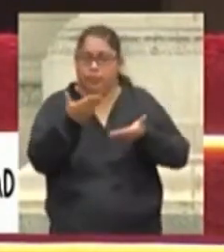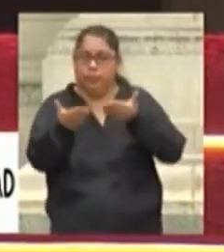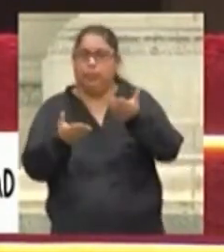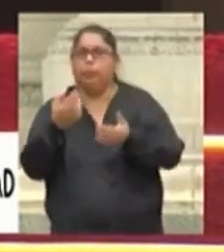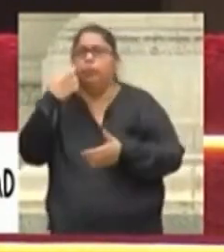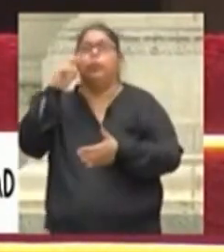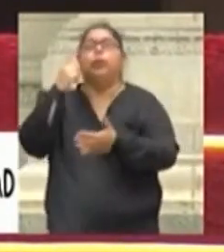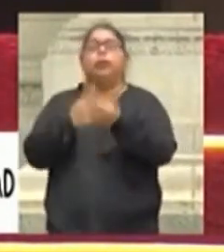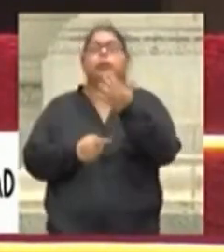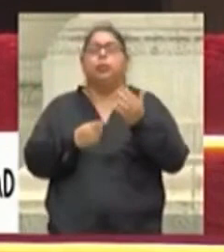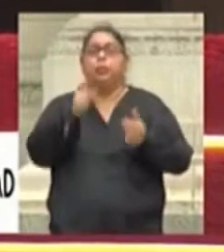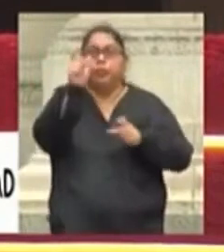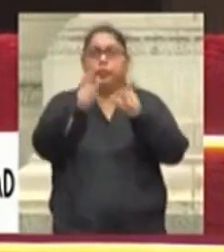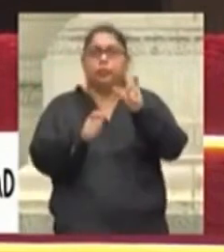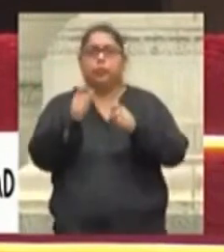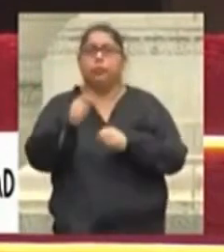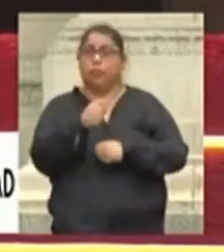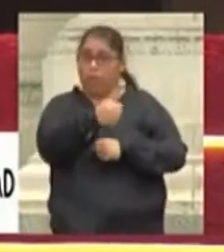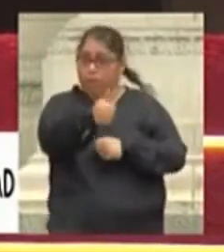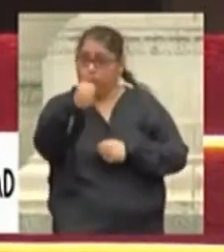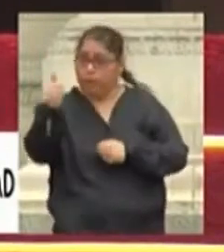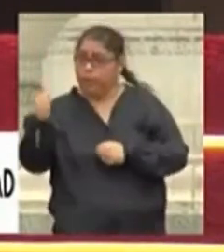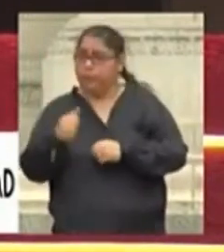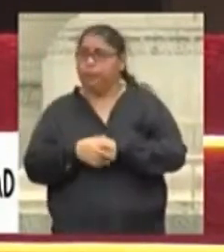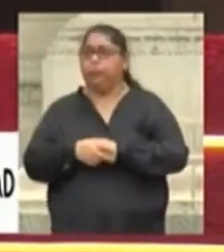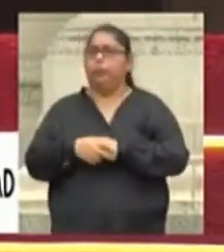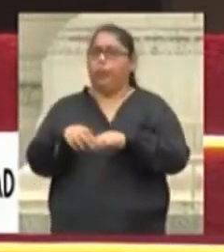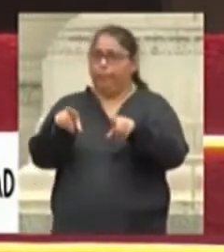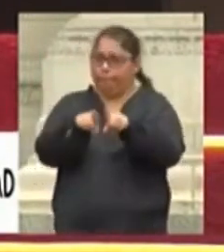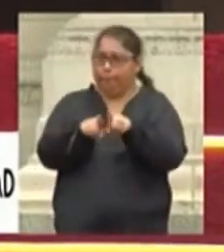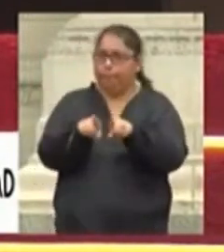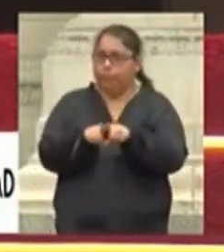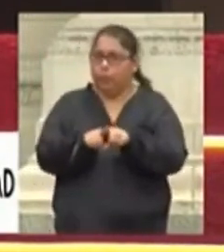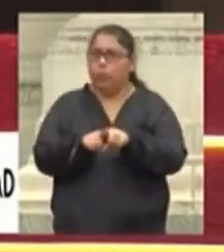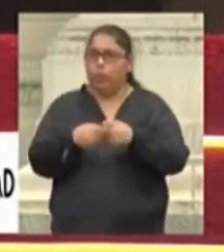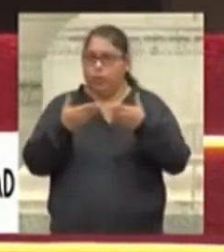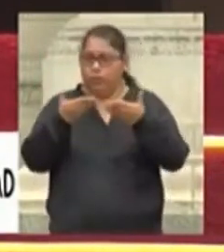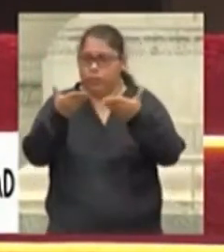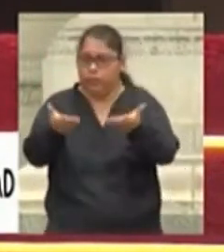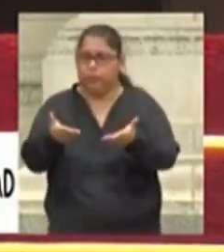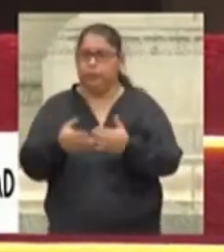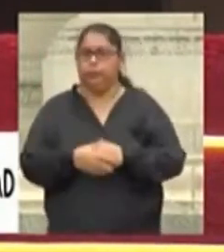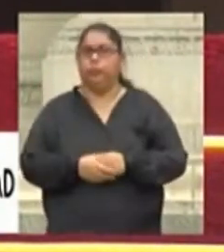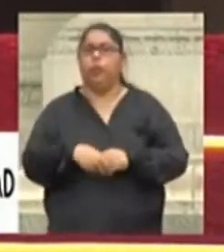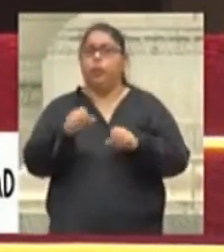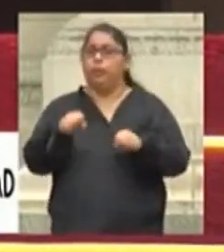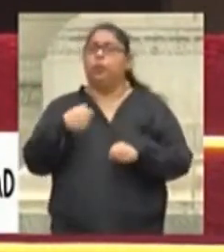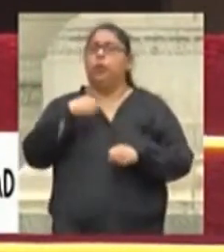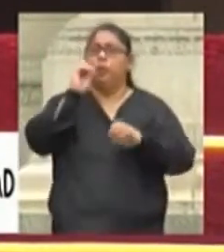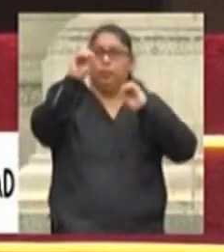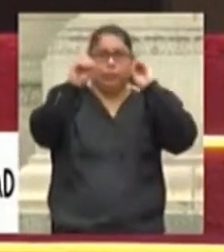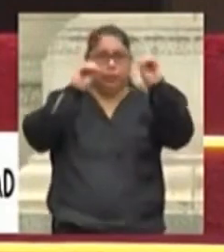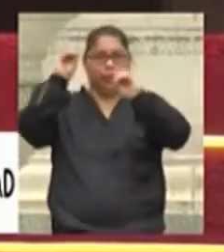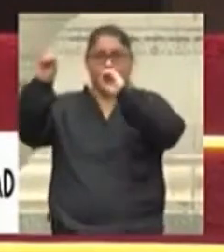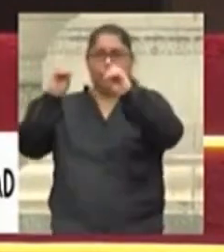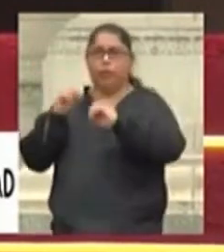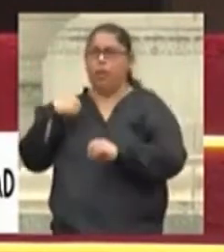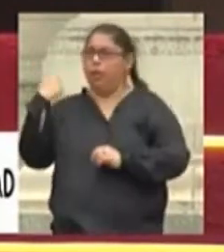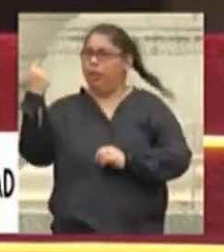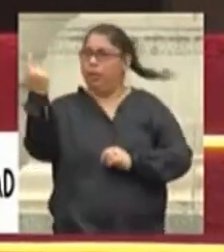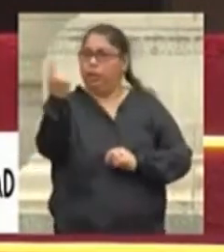que ser atendido porque esas personas que atienden a los atienden a ustedes también merecen ser atendidos y por eso hago un llamado